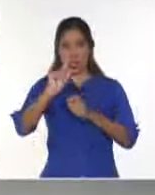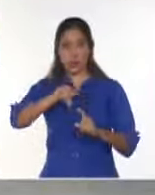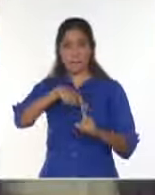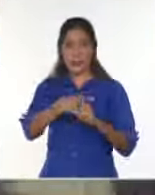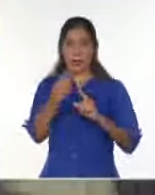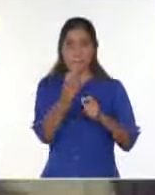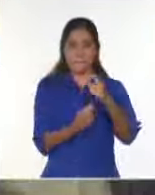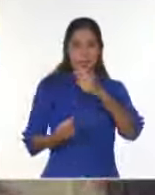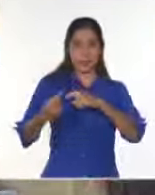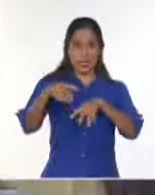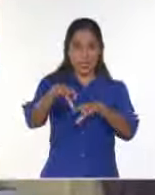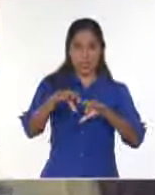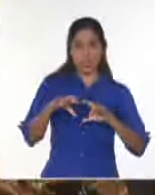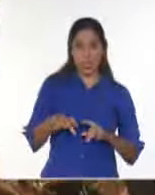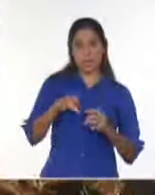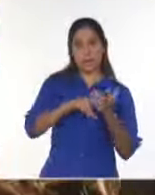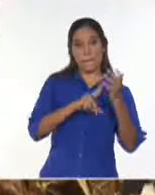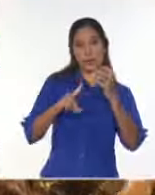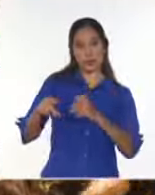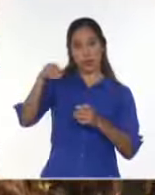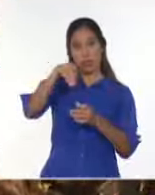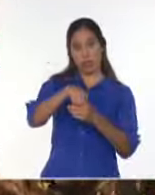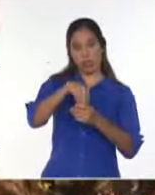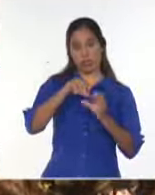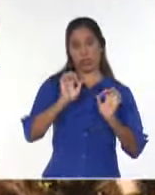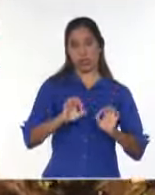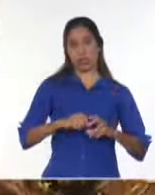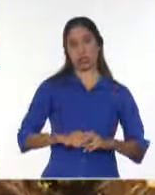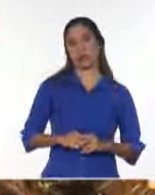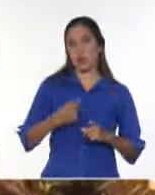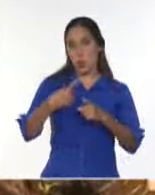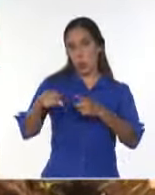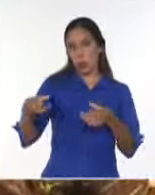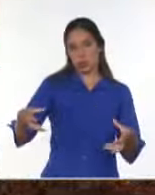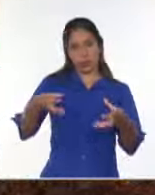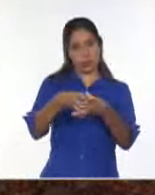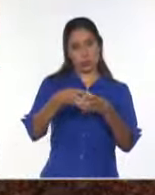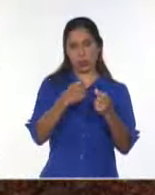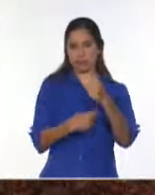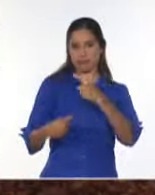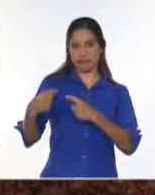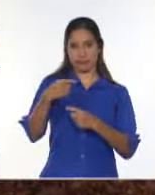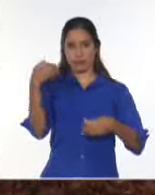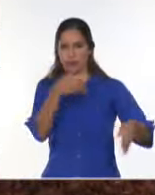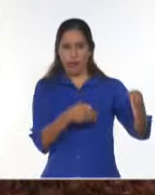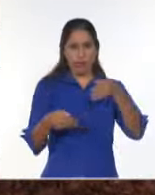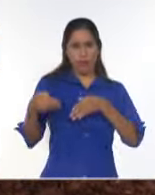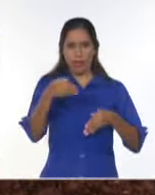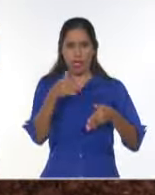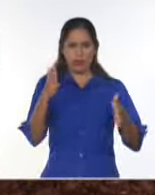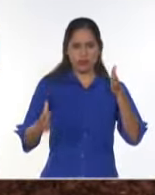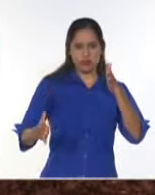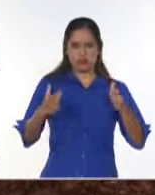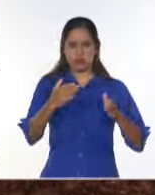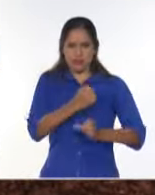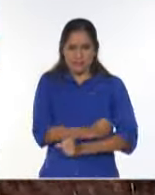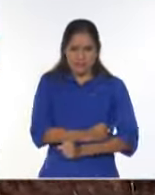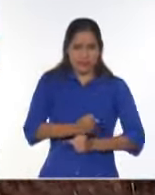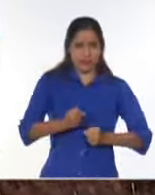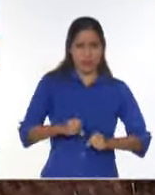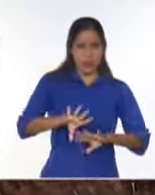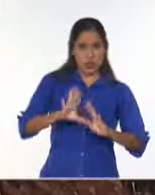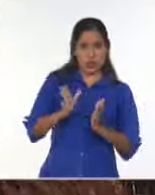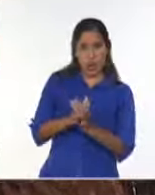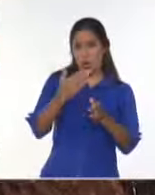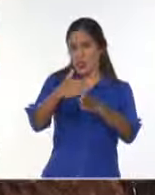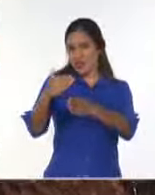Partido, Julio Gómez Casanova. Otros colectivos continúan protagonizando amplias jornadas de siembra de caña a través de